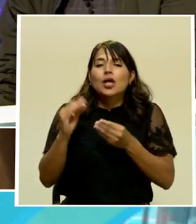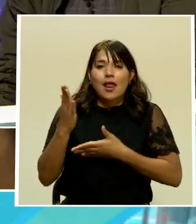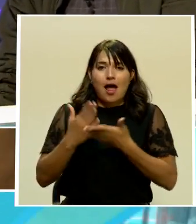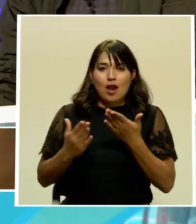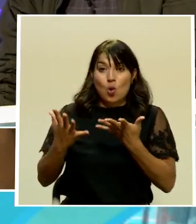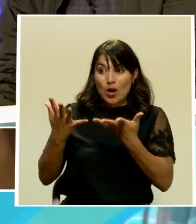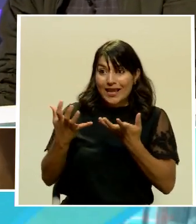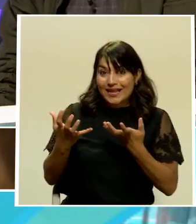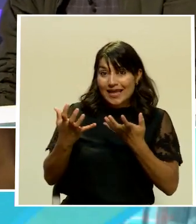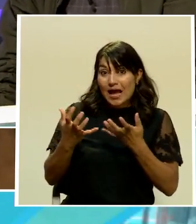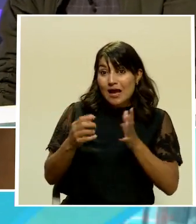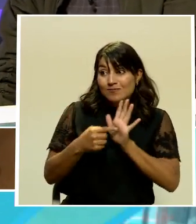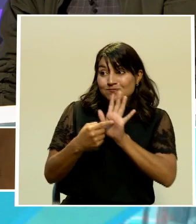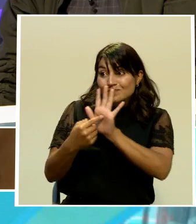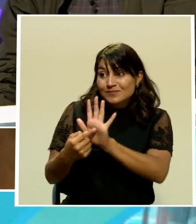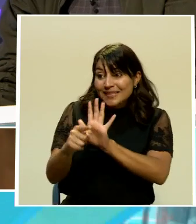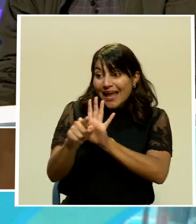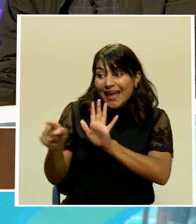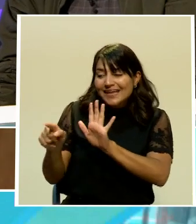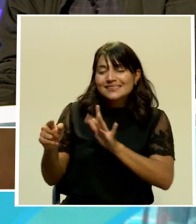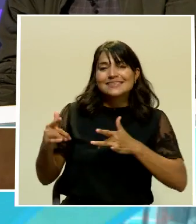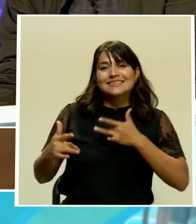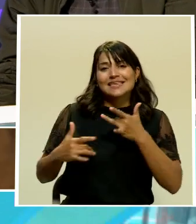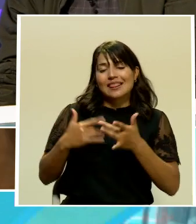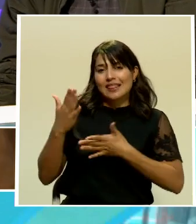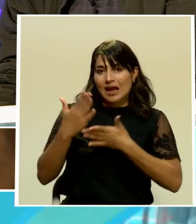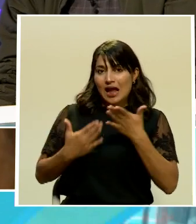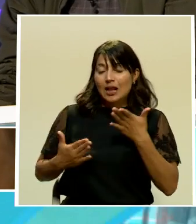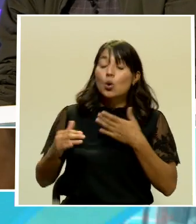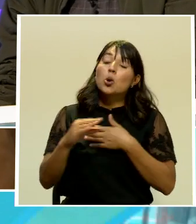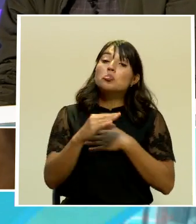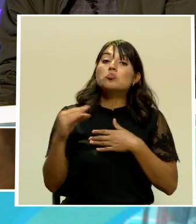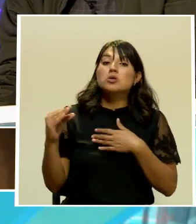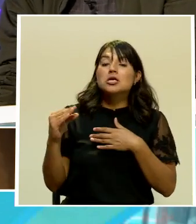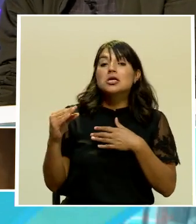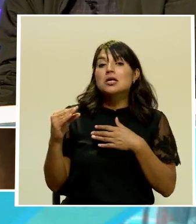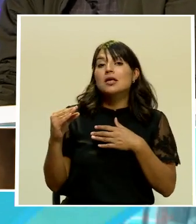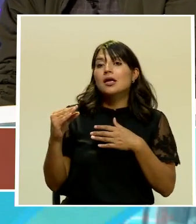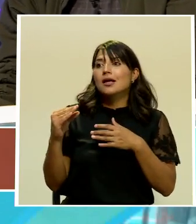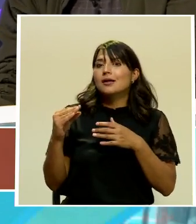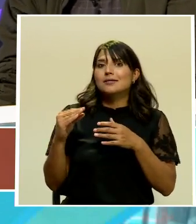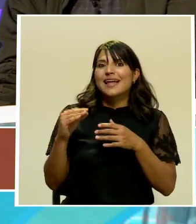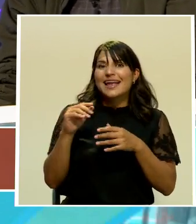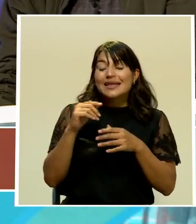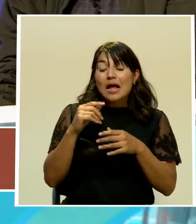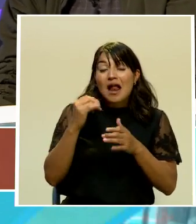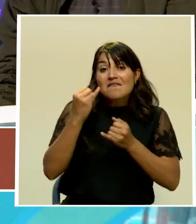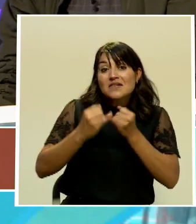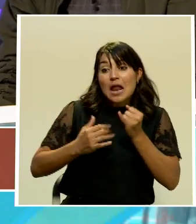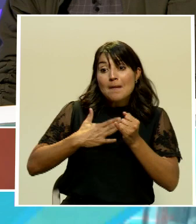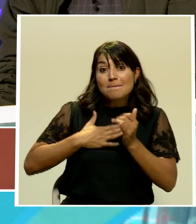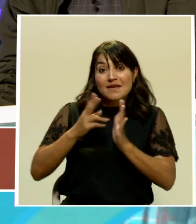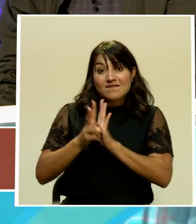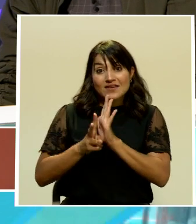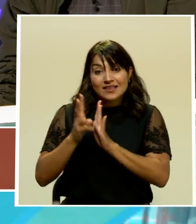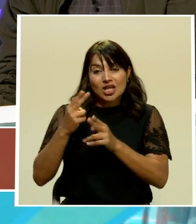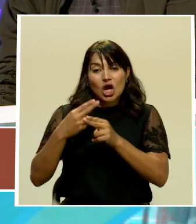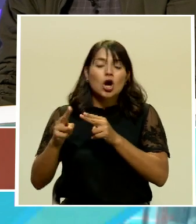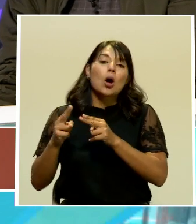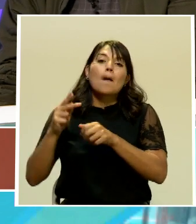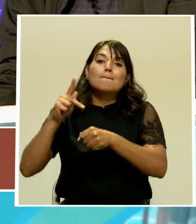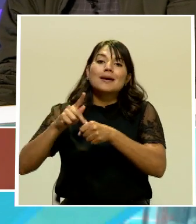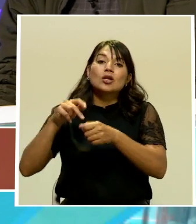las personas y resultó que estuvo en más de 60 festivales, entre los cuales